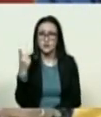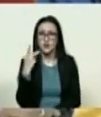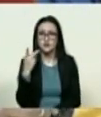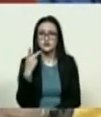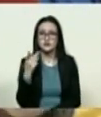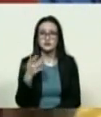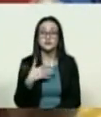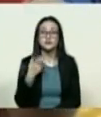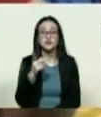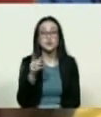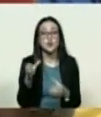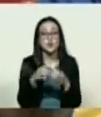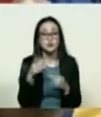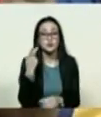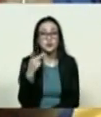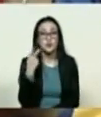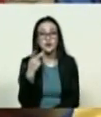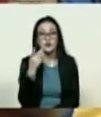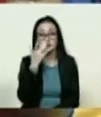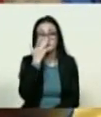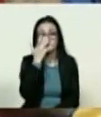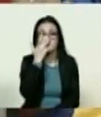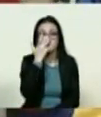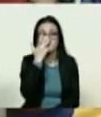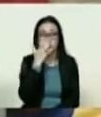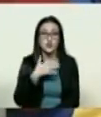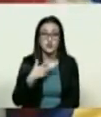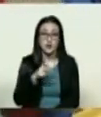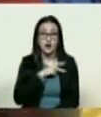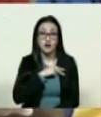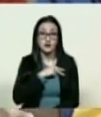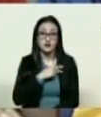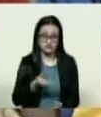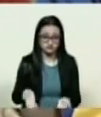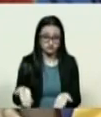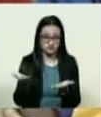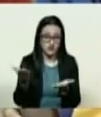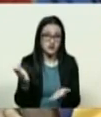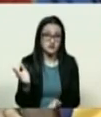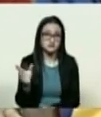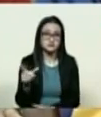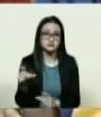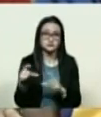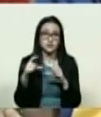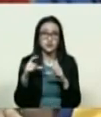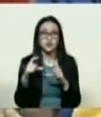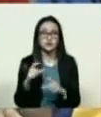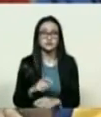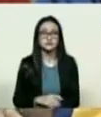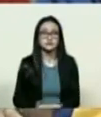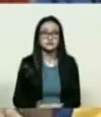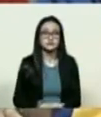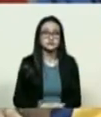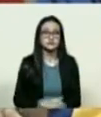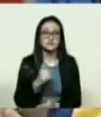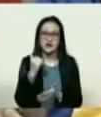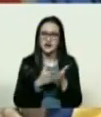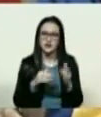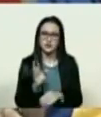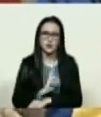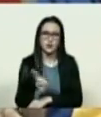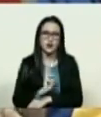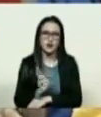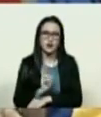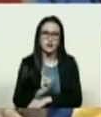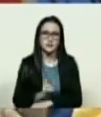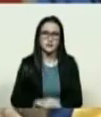militante del partido y quiere su carnet, vaya, porque esto nos va a permitir tener un registro inmediato.